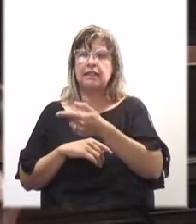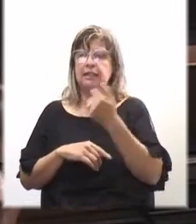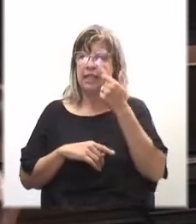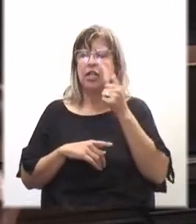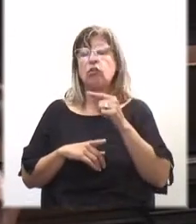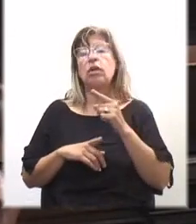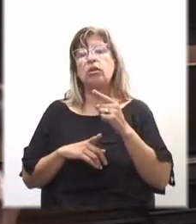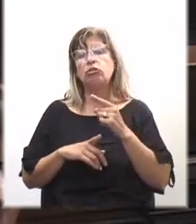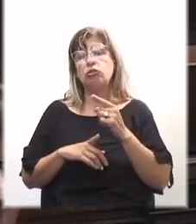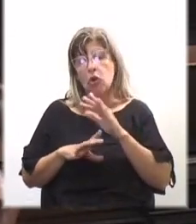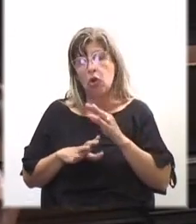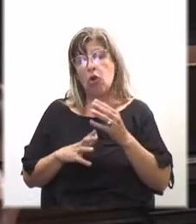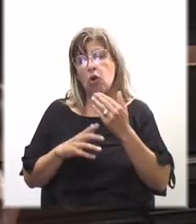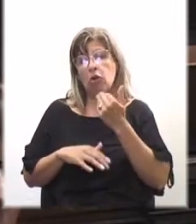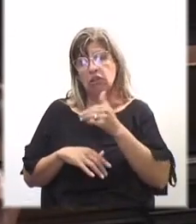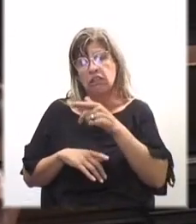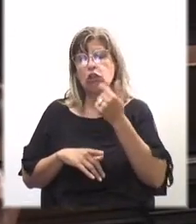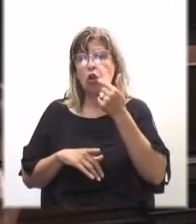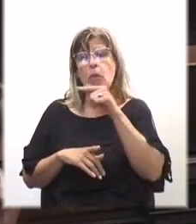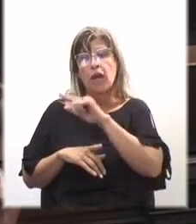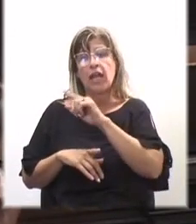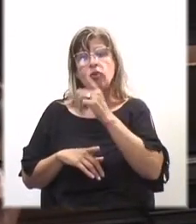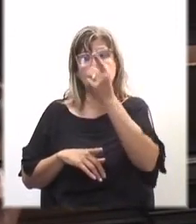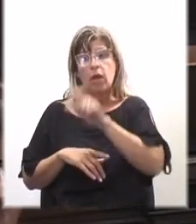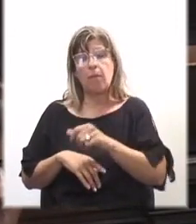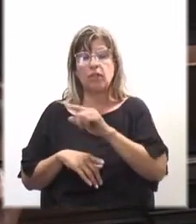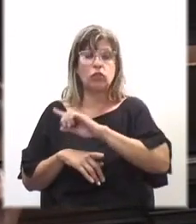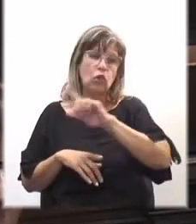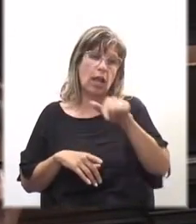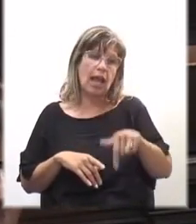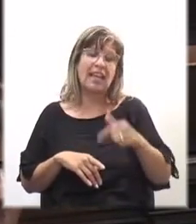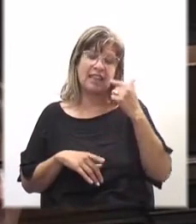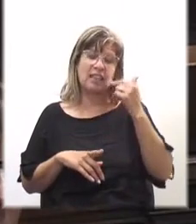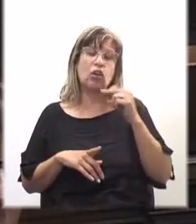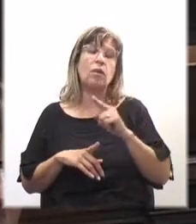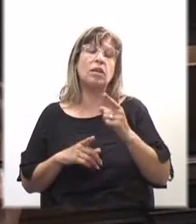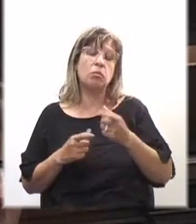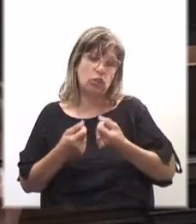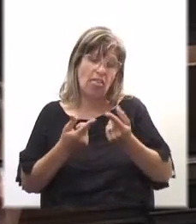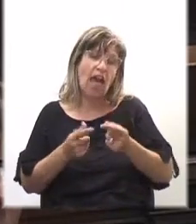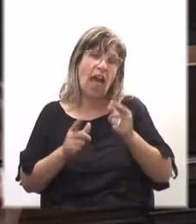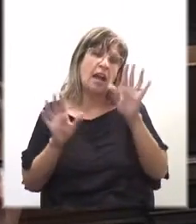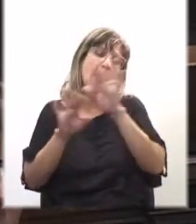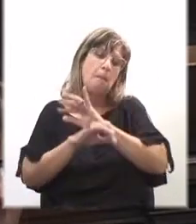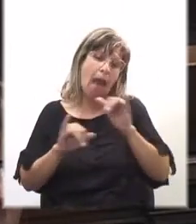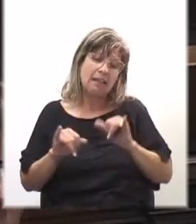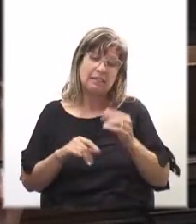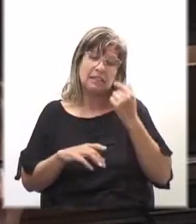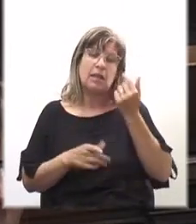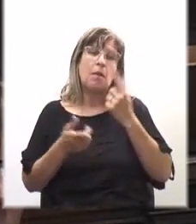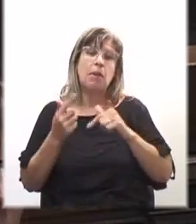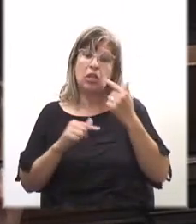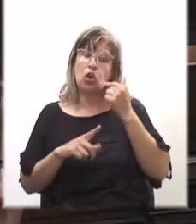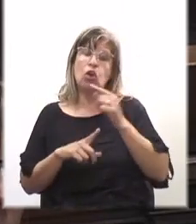la paz, pero no renunciamos a la lucha por la independencia, que no es lo mismo que terrorismo.